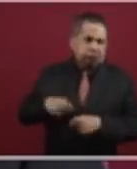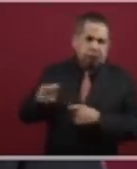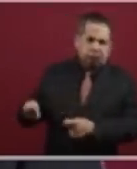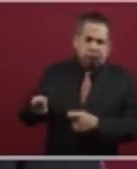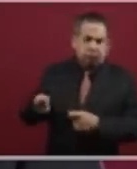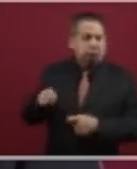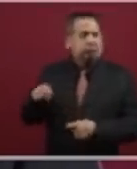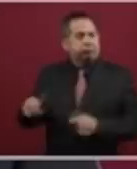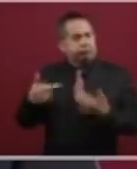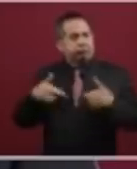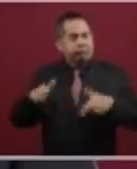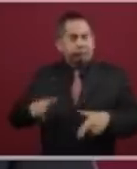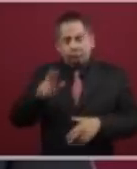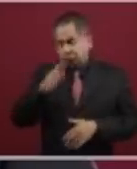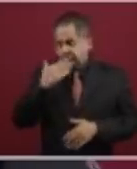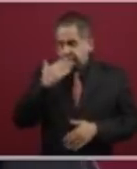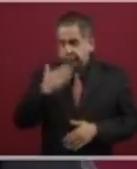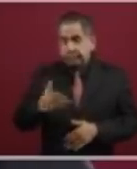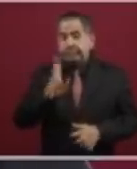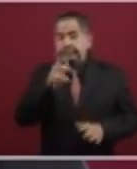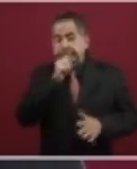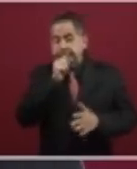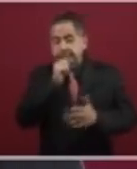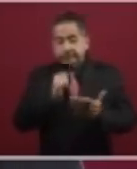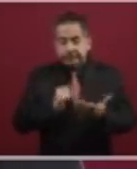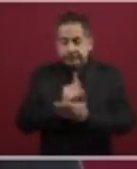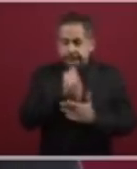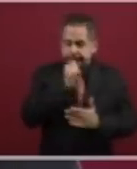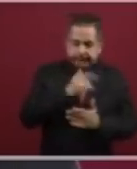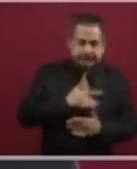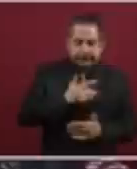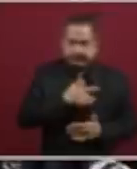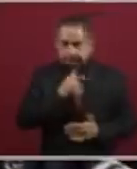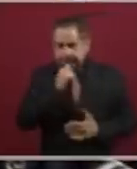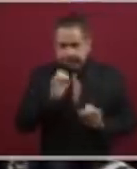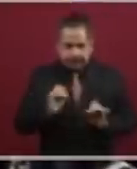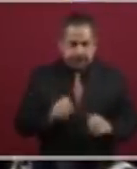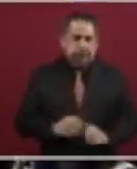bien, pero todavía no decidimos.